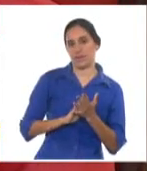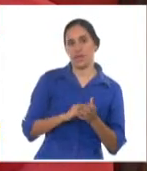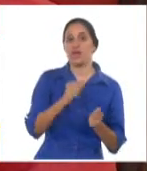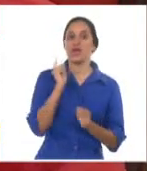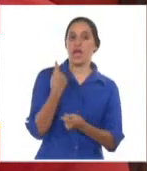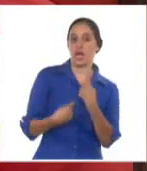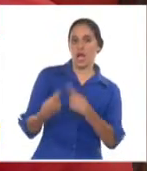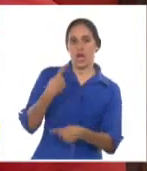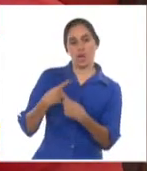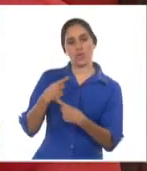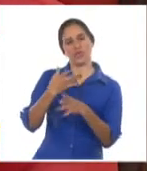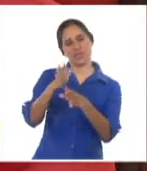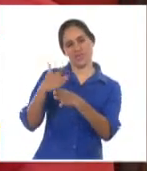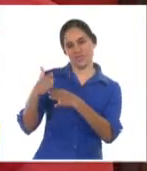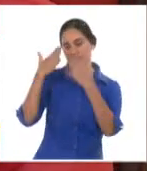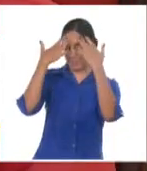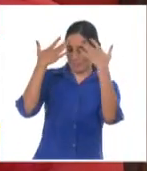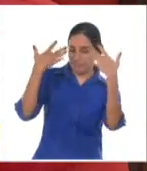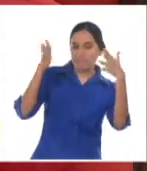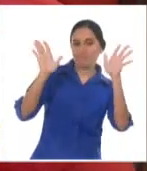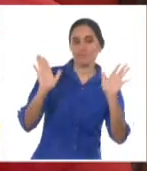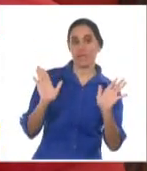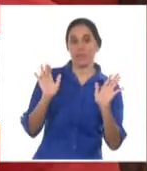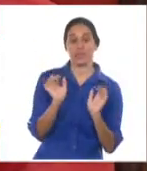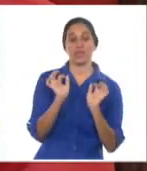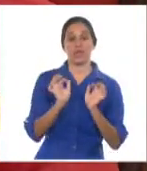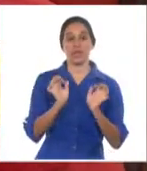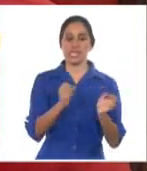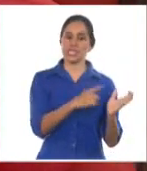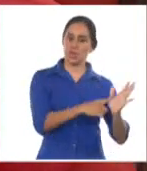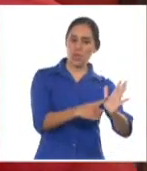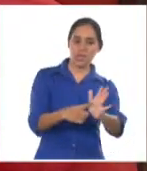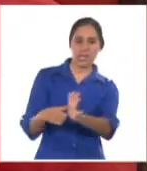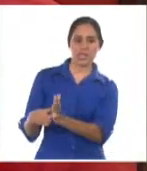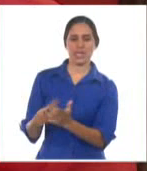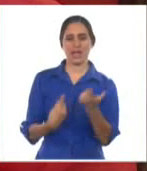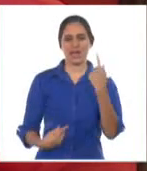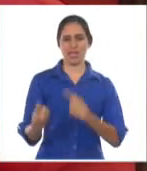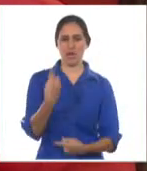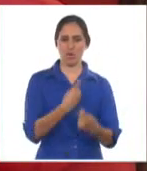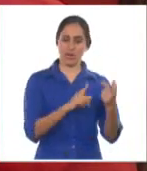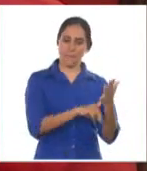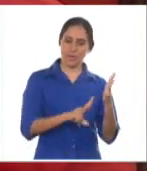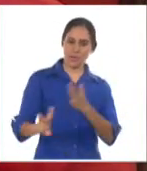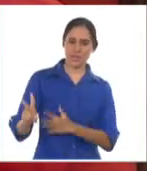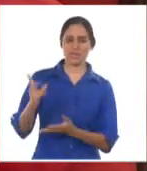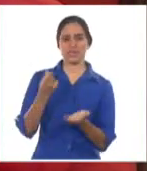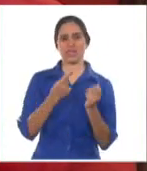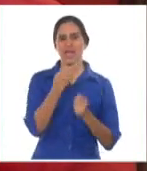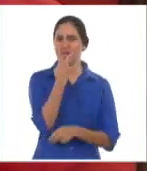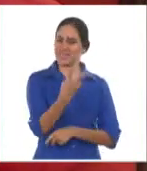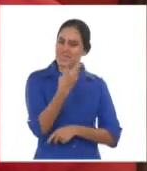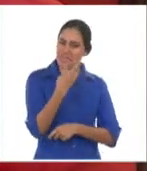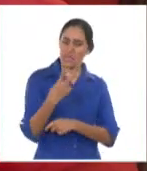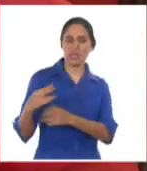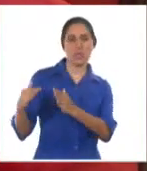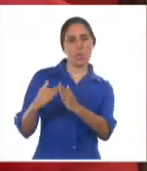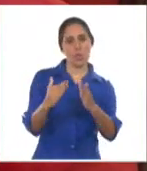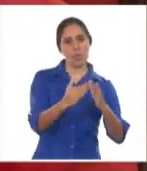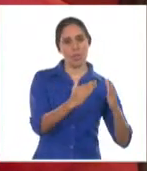también seguimos los casos, se orientan a las provincias, se atienden en las comunidades. Ese es el sentido de la